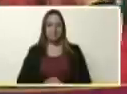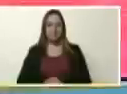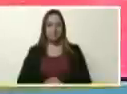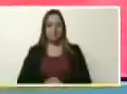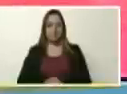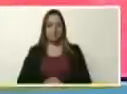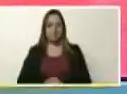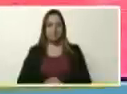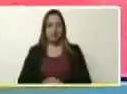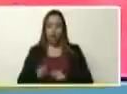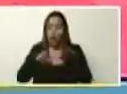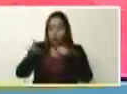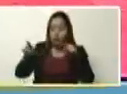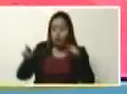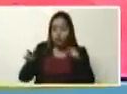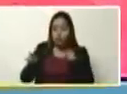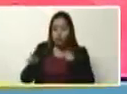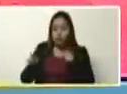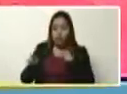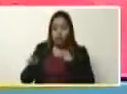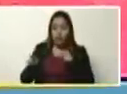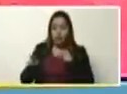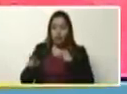Creían que nos iban a rendir hace 20 años.